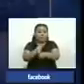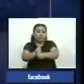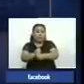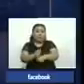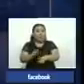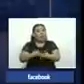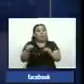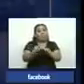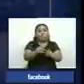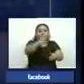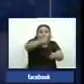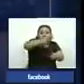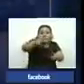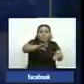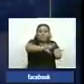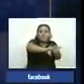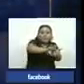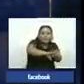empleados.